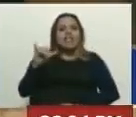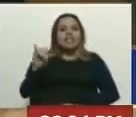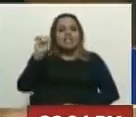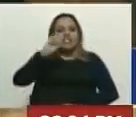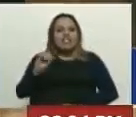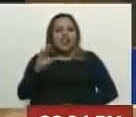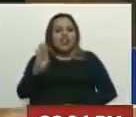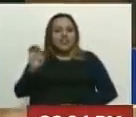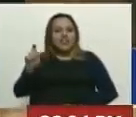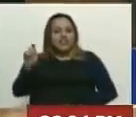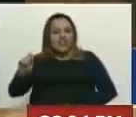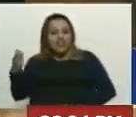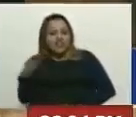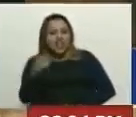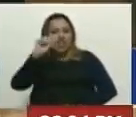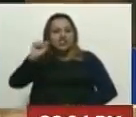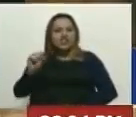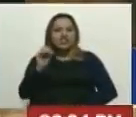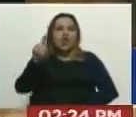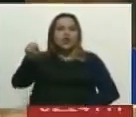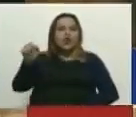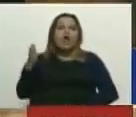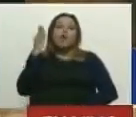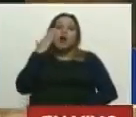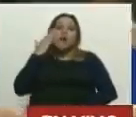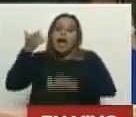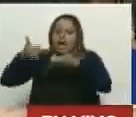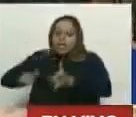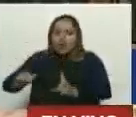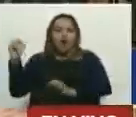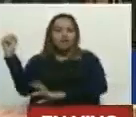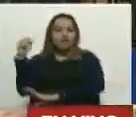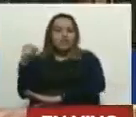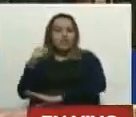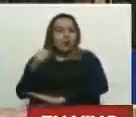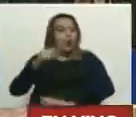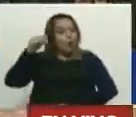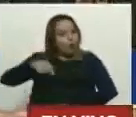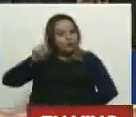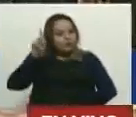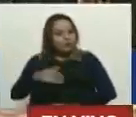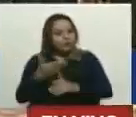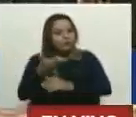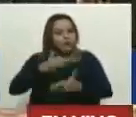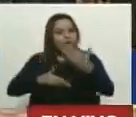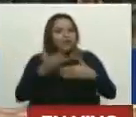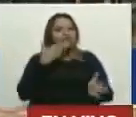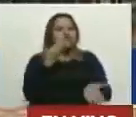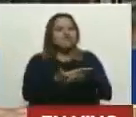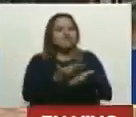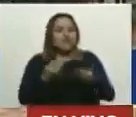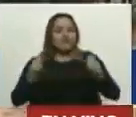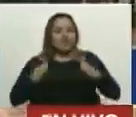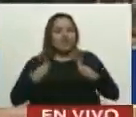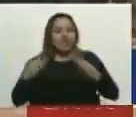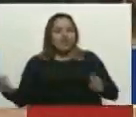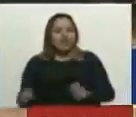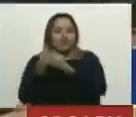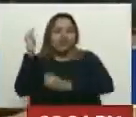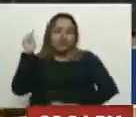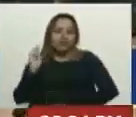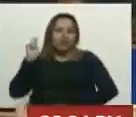una madre de un niño con autismo y que el día de hoy también comparte su testimonio con los diputados y